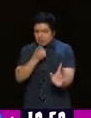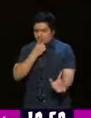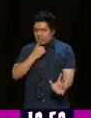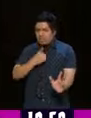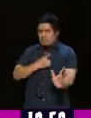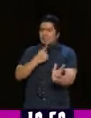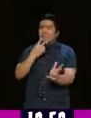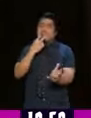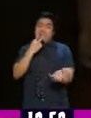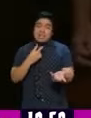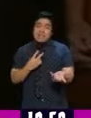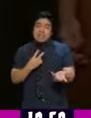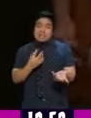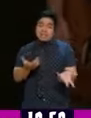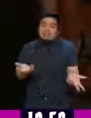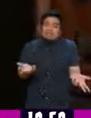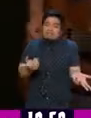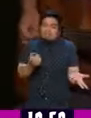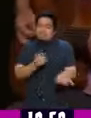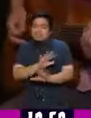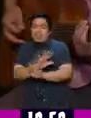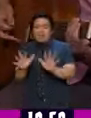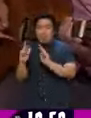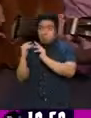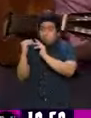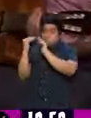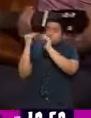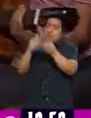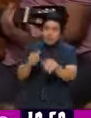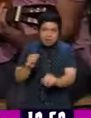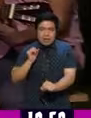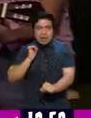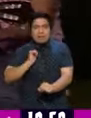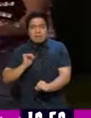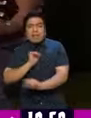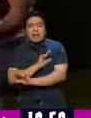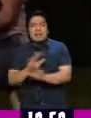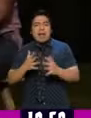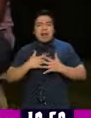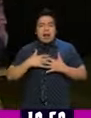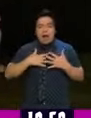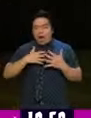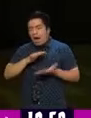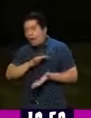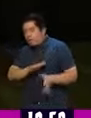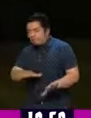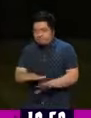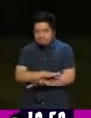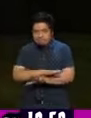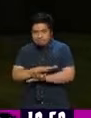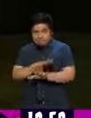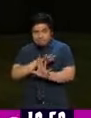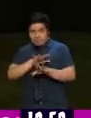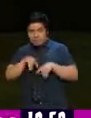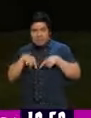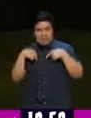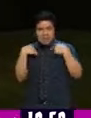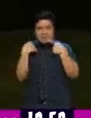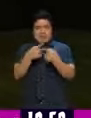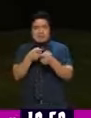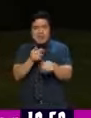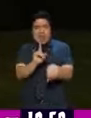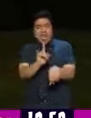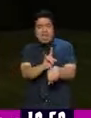Me tienes que decir. Ya han pasado más de siglos ya en mí. Para darte no tienes